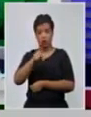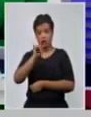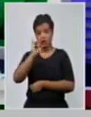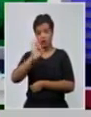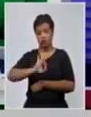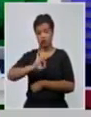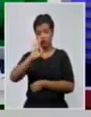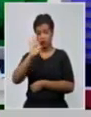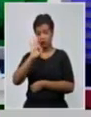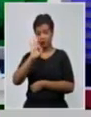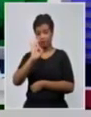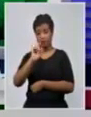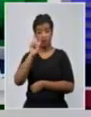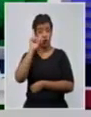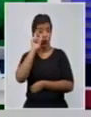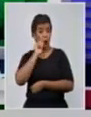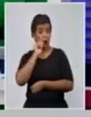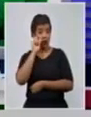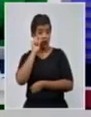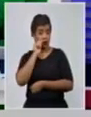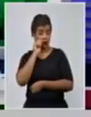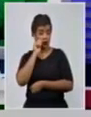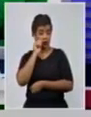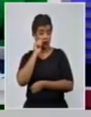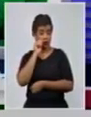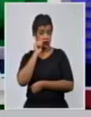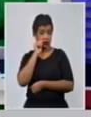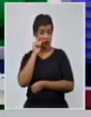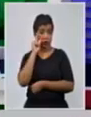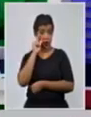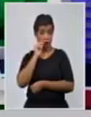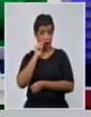47,7%. El masculino en